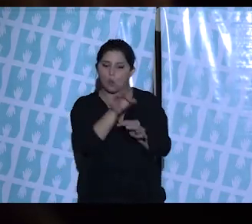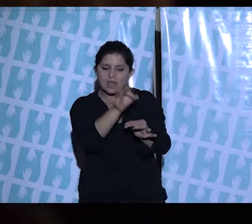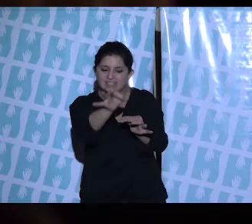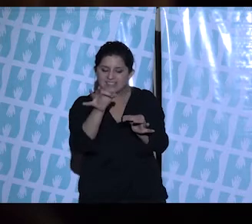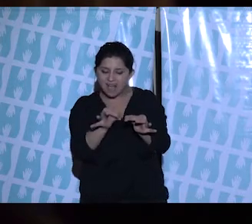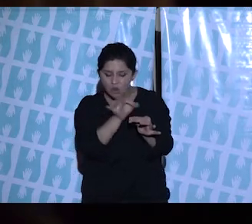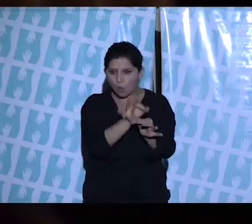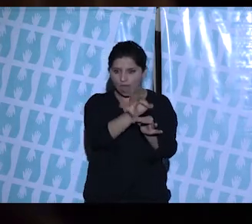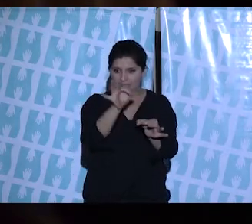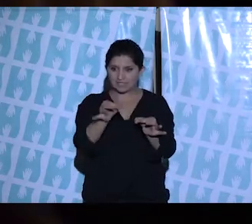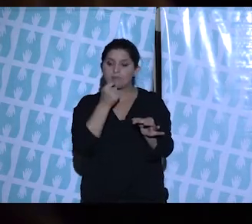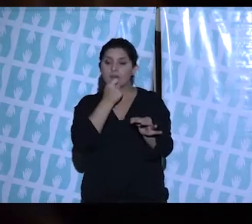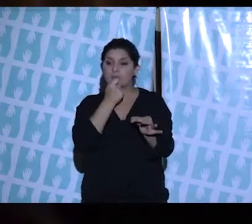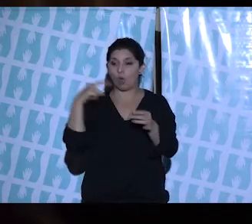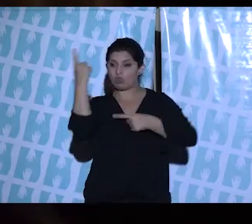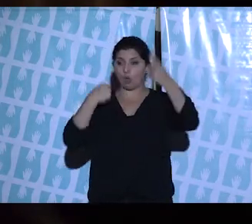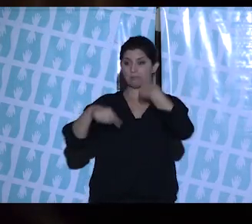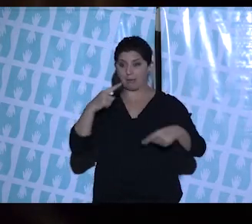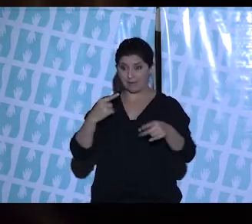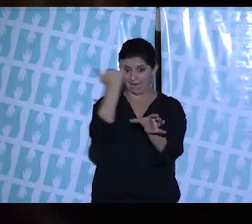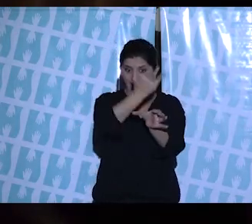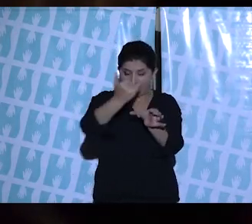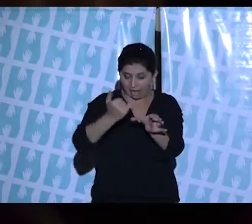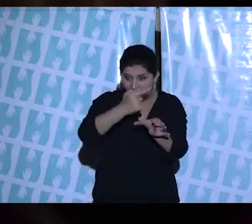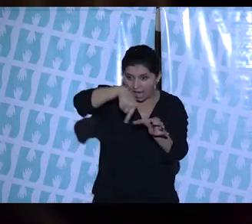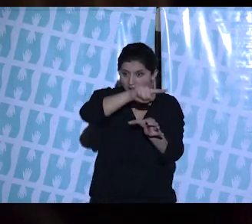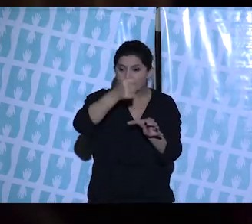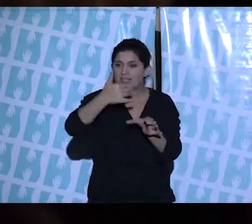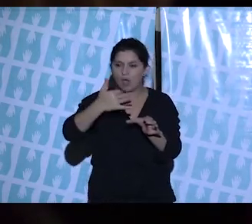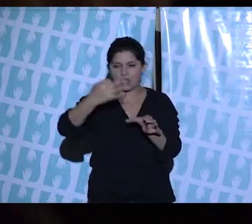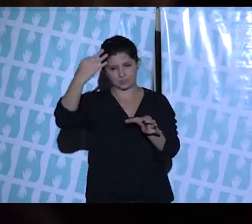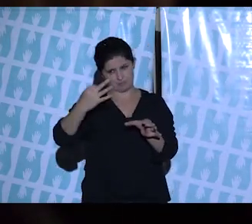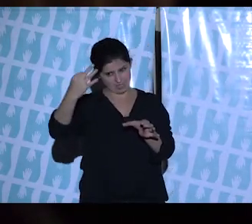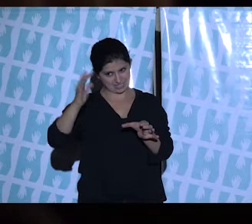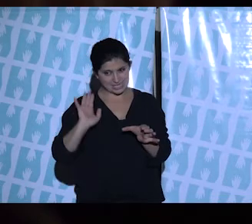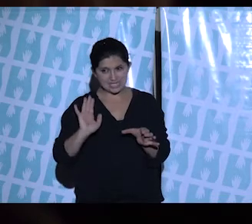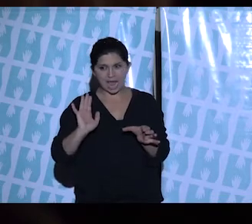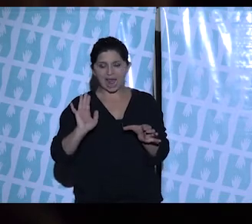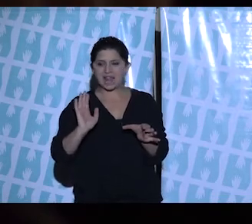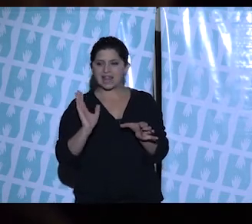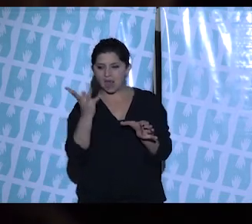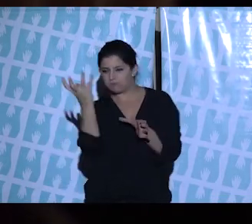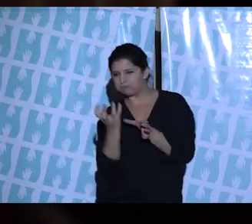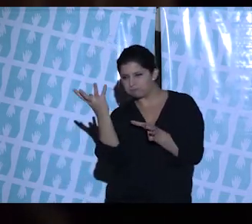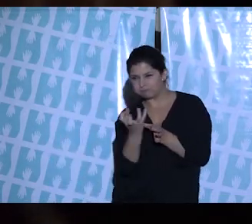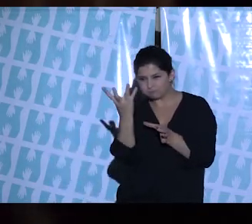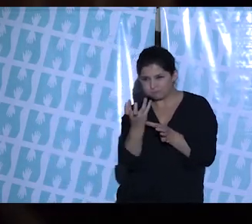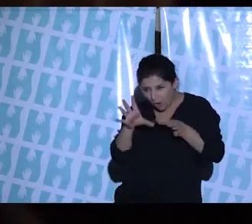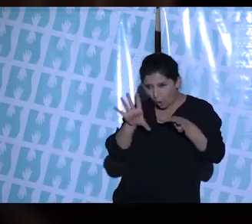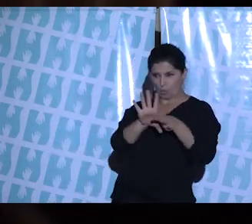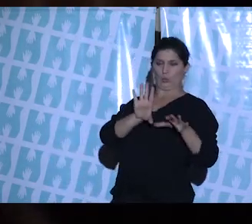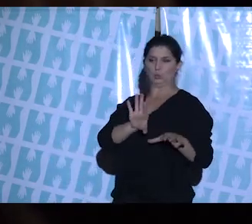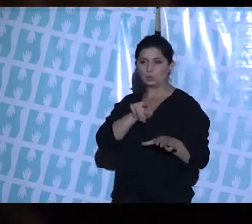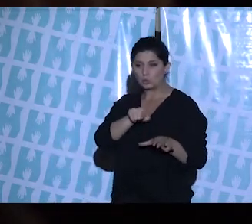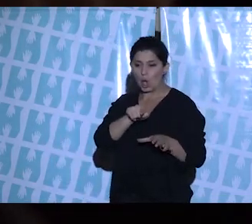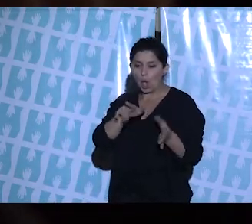que contienen dopamina, pero que contienen un tipo especial de receptor, o sea, la zona que responde